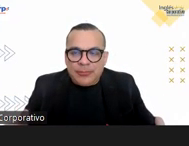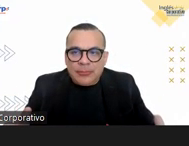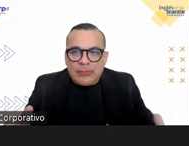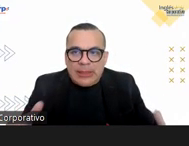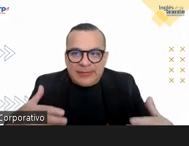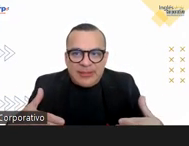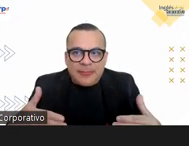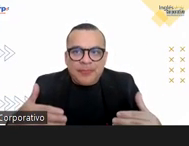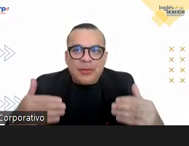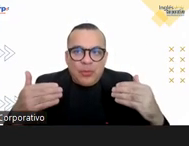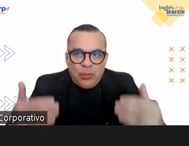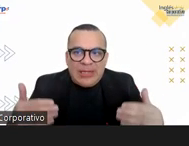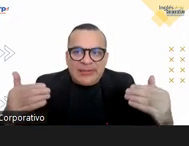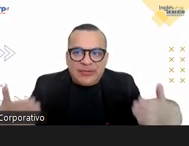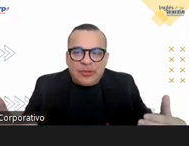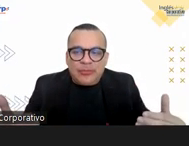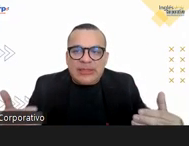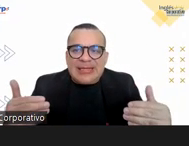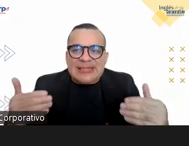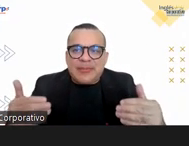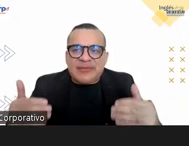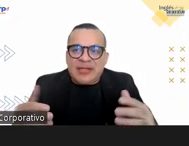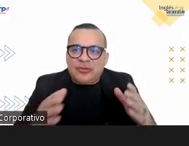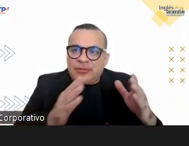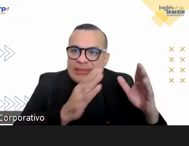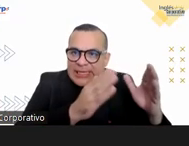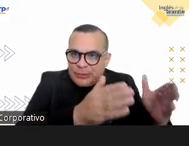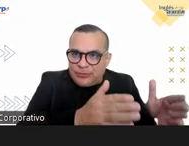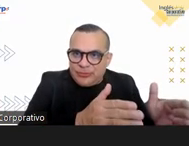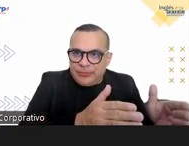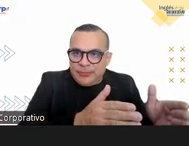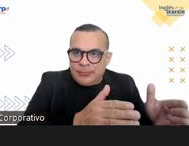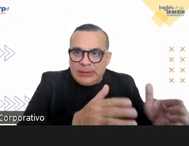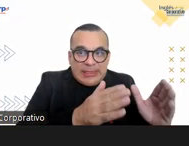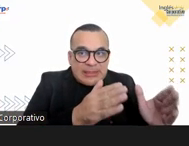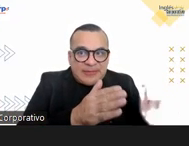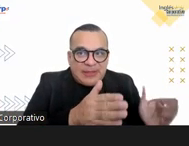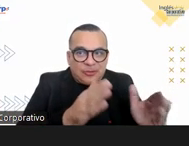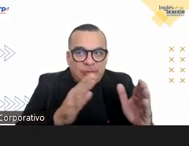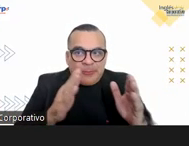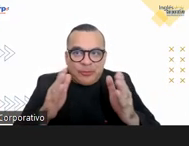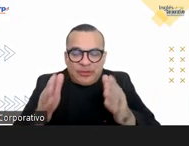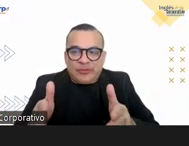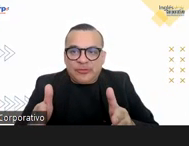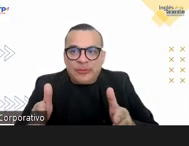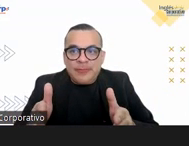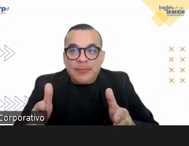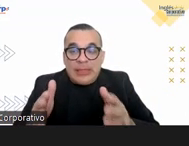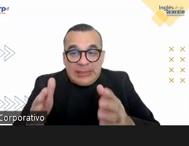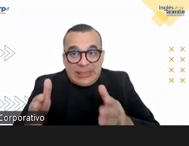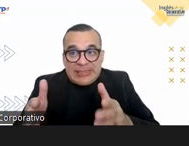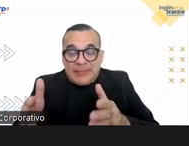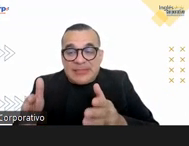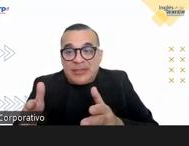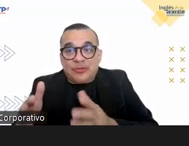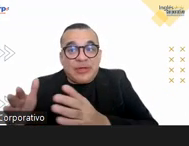técnico. Es decir, una decisión tiene que estar basada sobre datos, tiene que estar basada sobre procesos